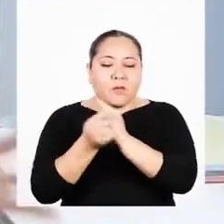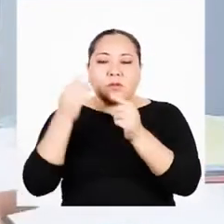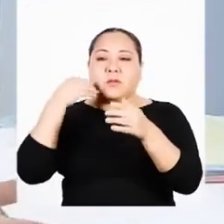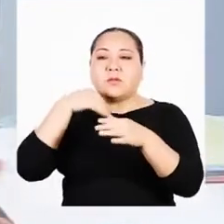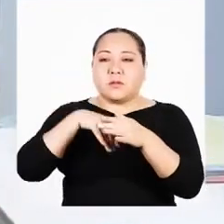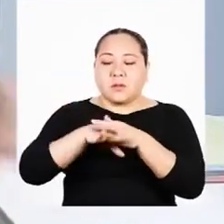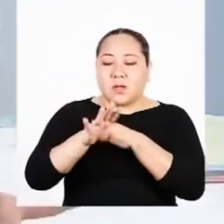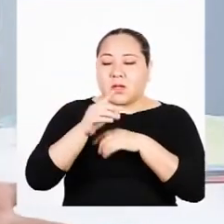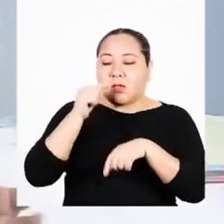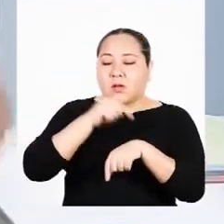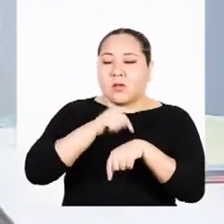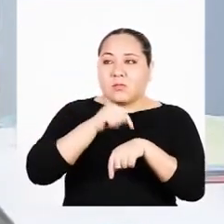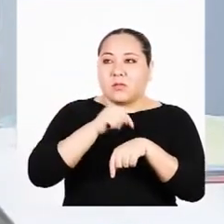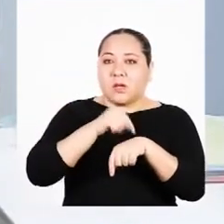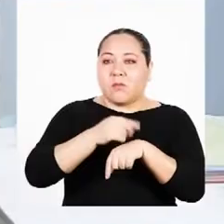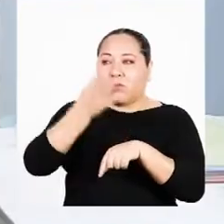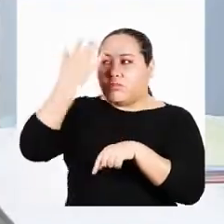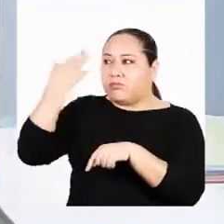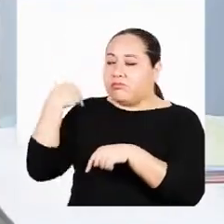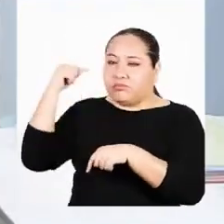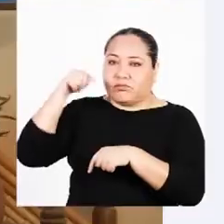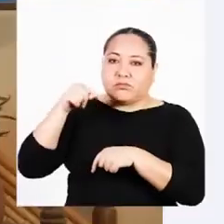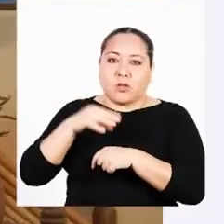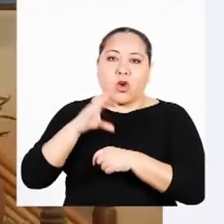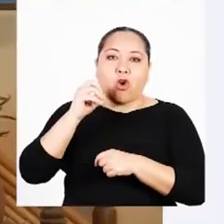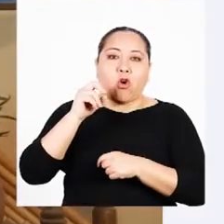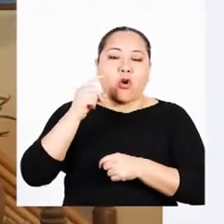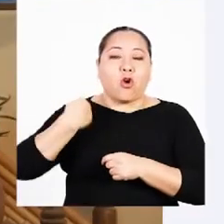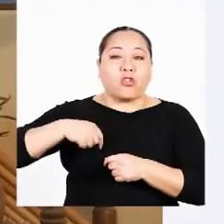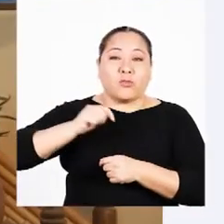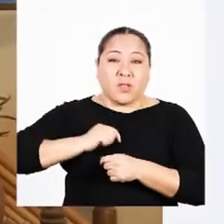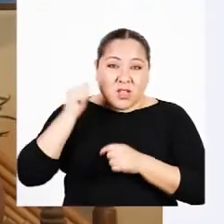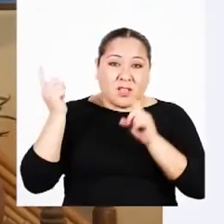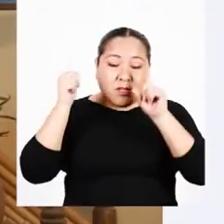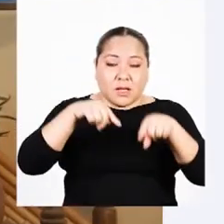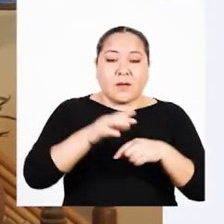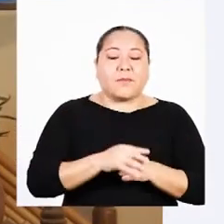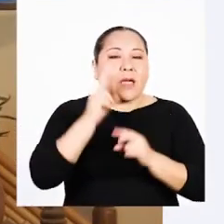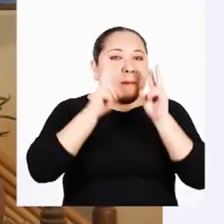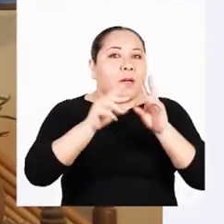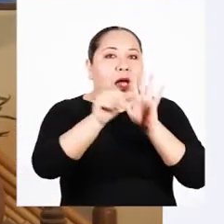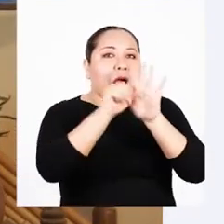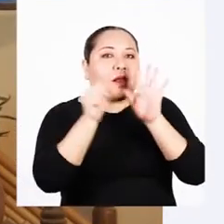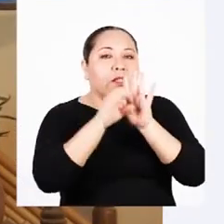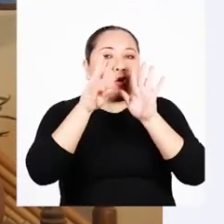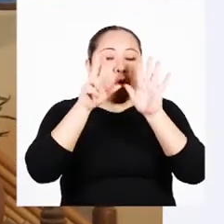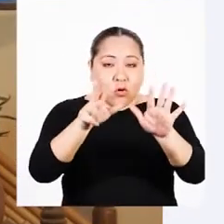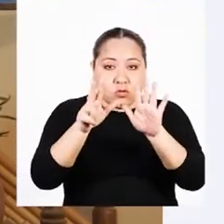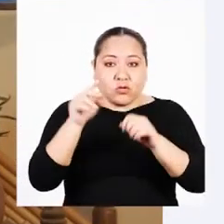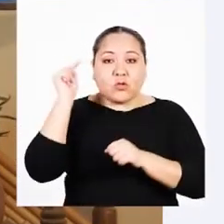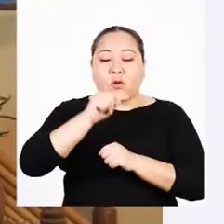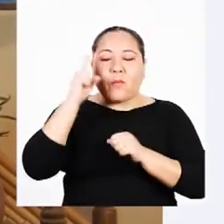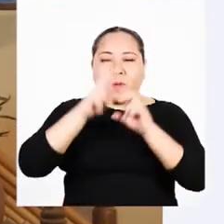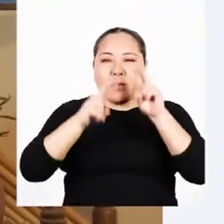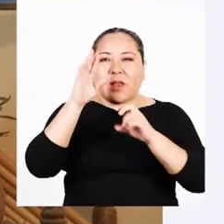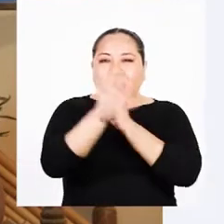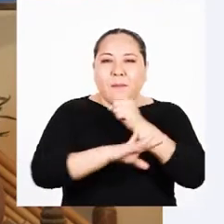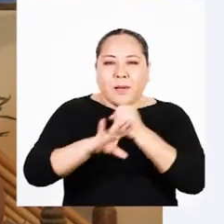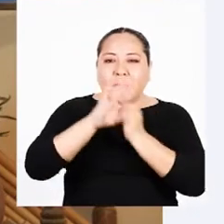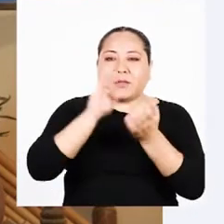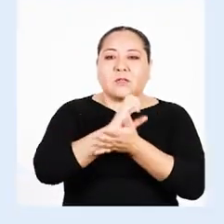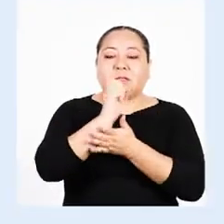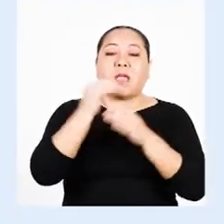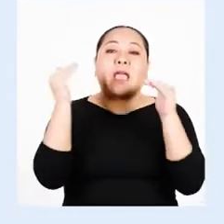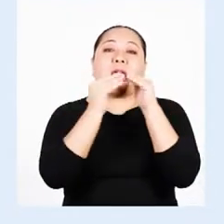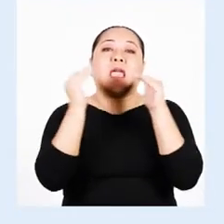desde la época de la colonia hasta aquí. Y si vemos el artículo 8, se refiere a los principios de la